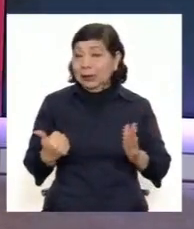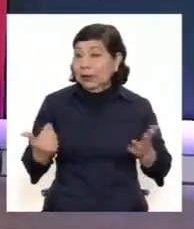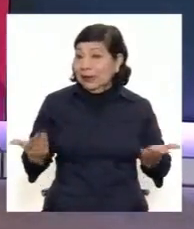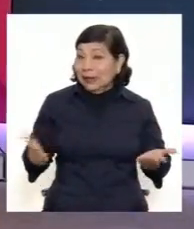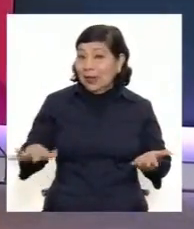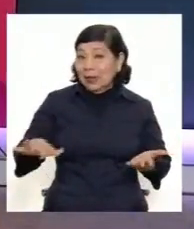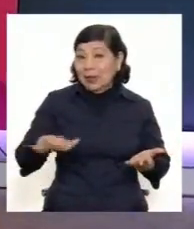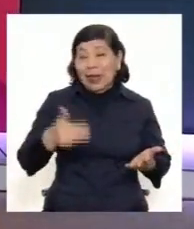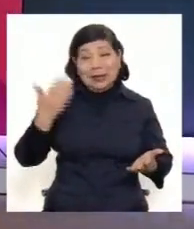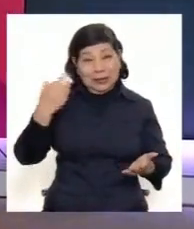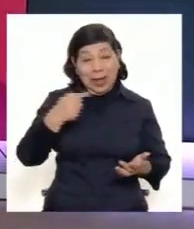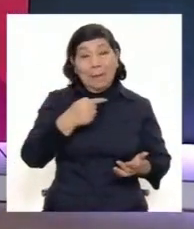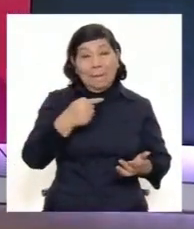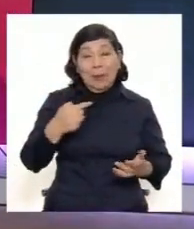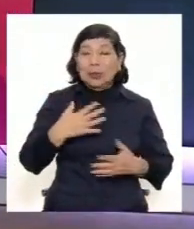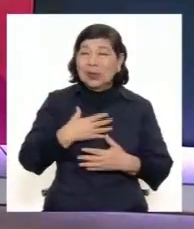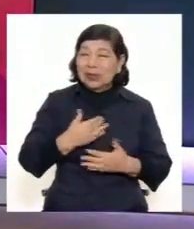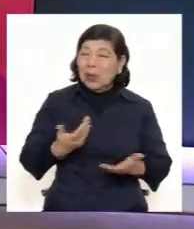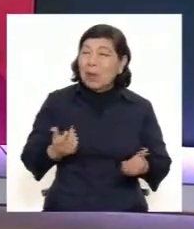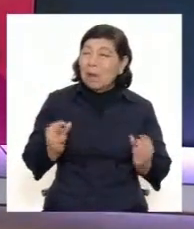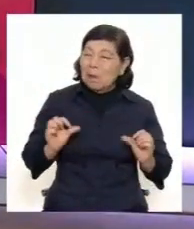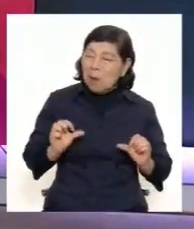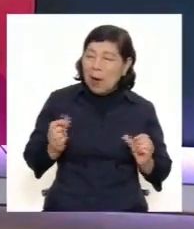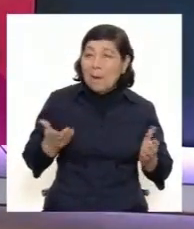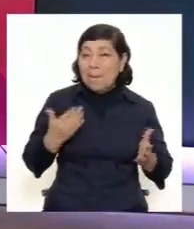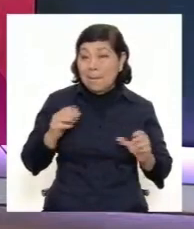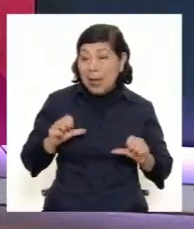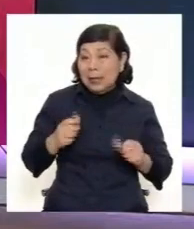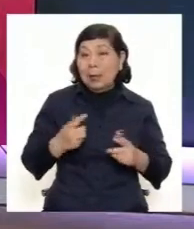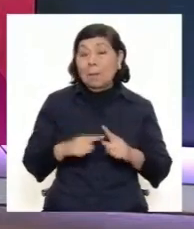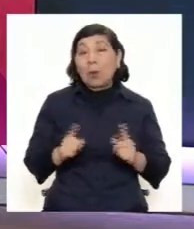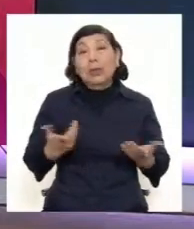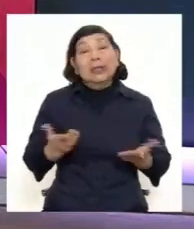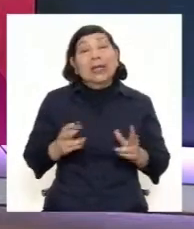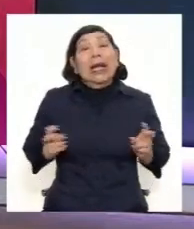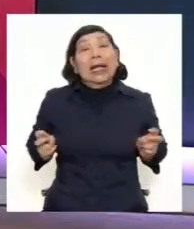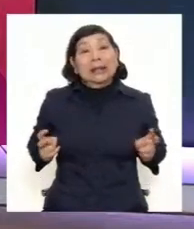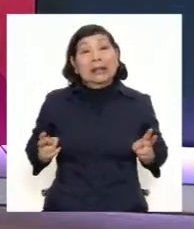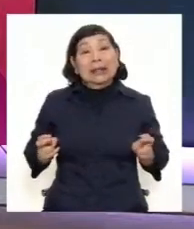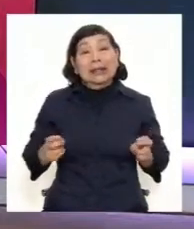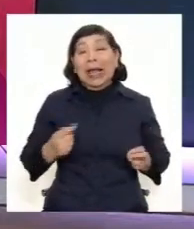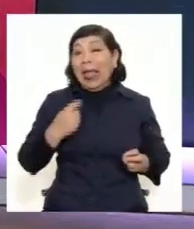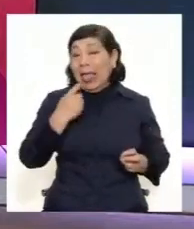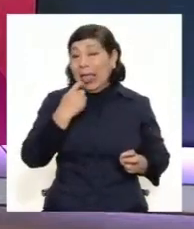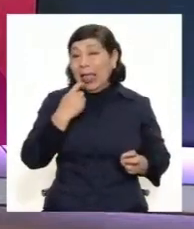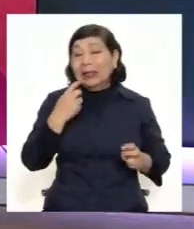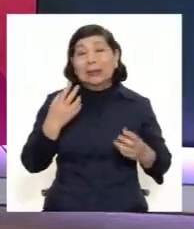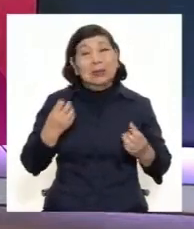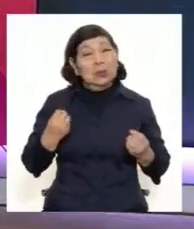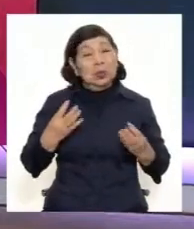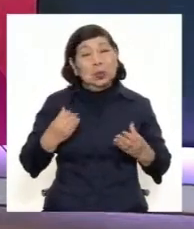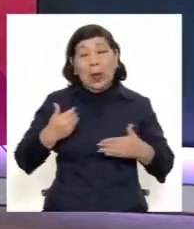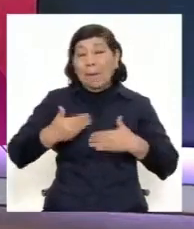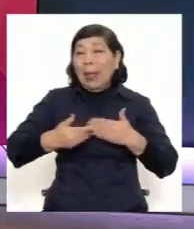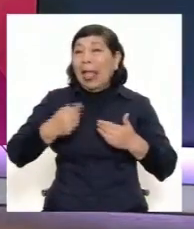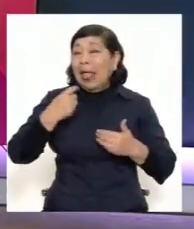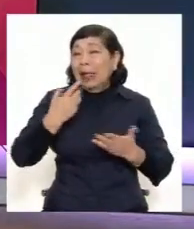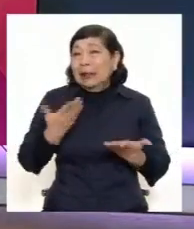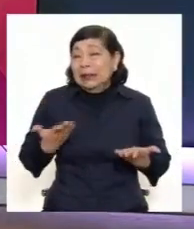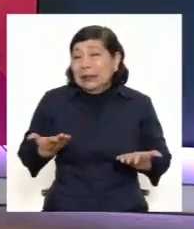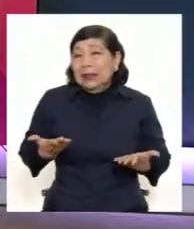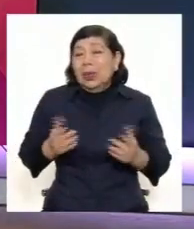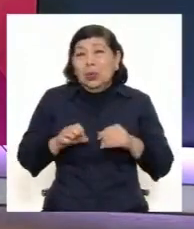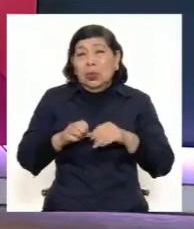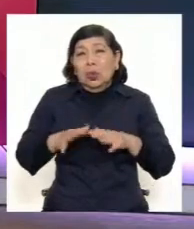ya la semana pasada su salud se había resquebrajado aún más, ¿no? Debido a este cáncer de lengua que padecía bastante avanzado y que incluso